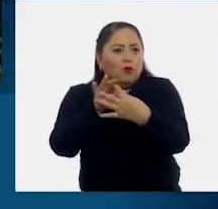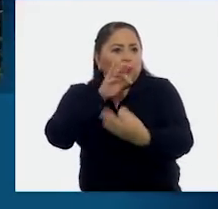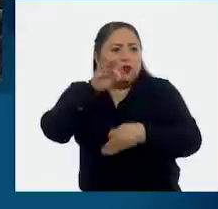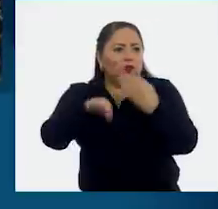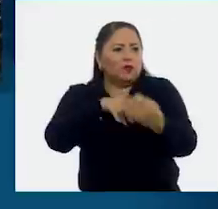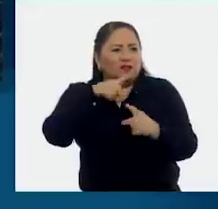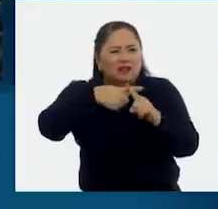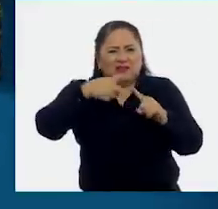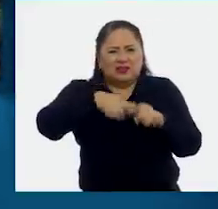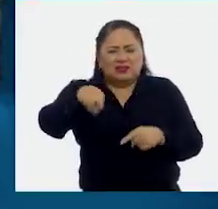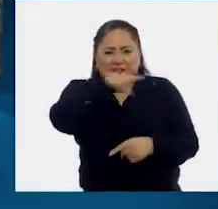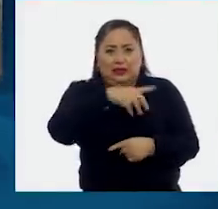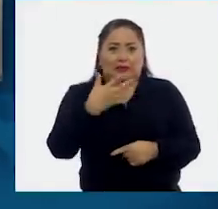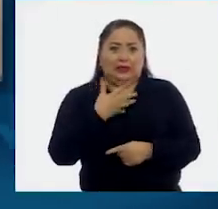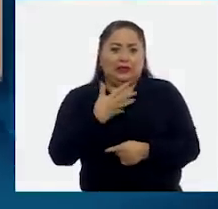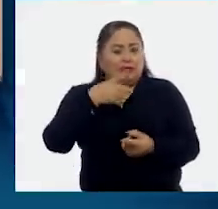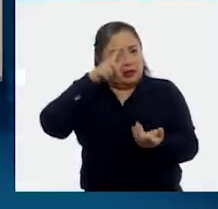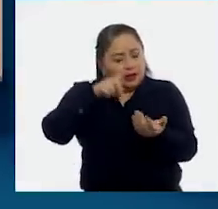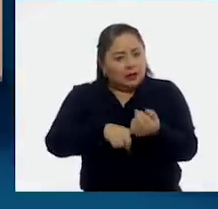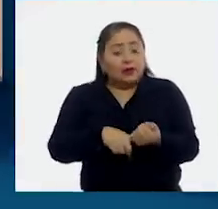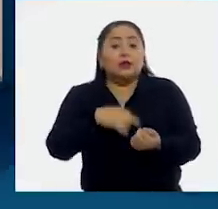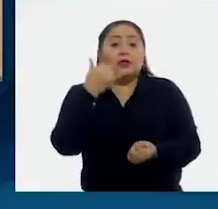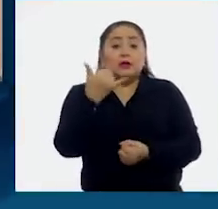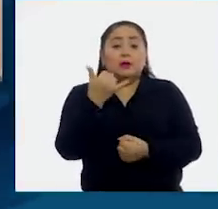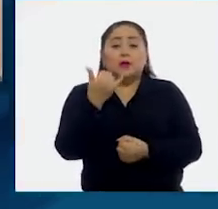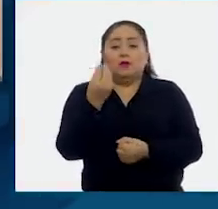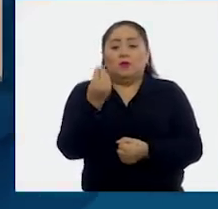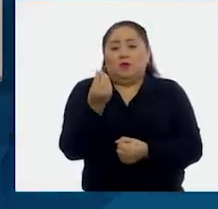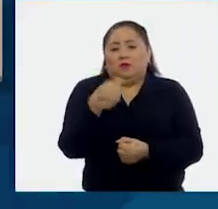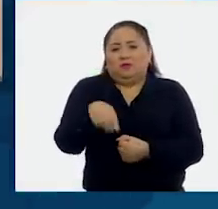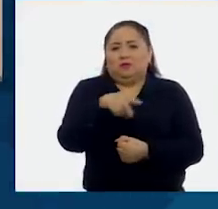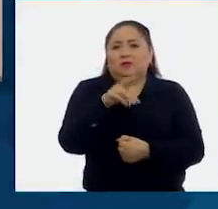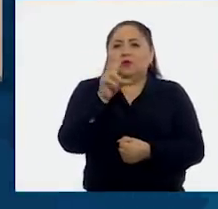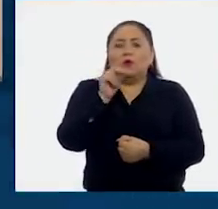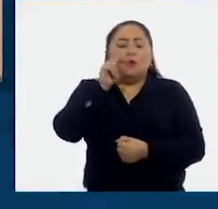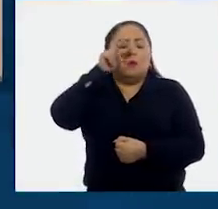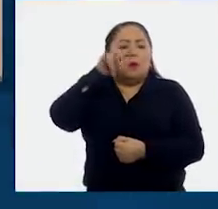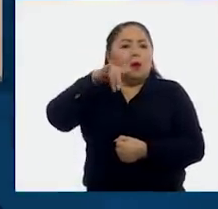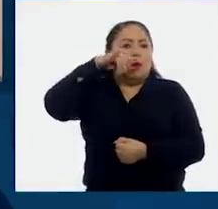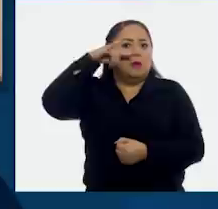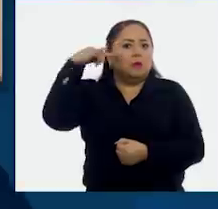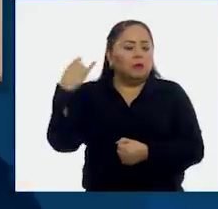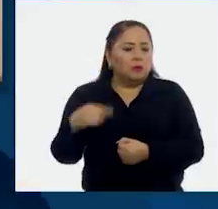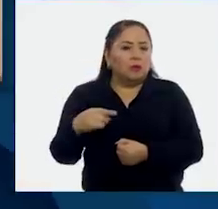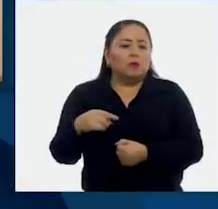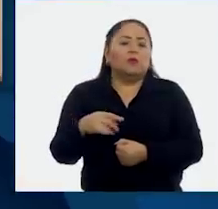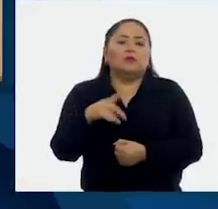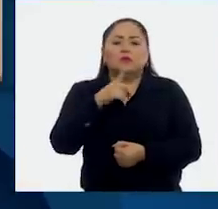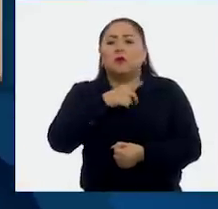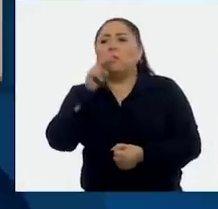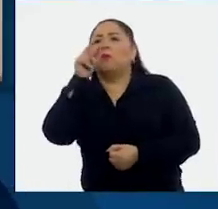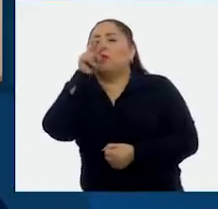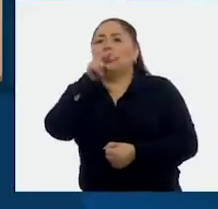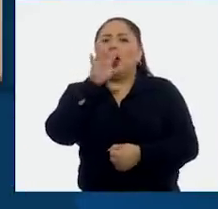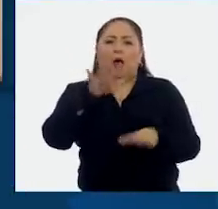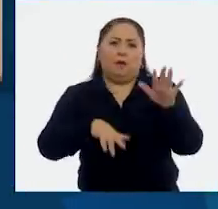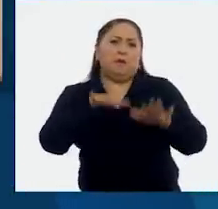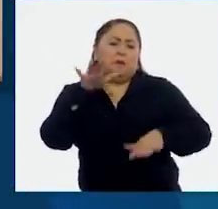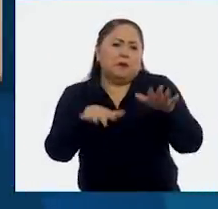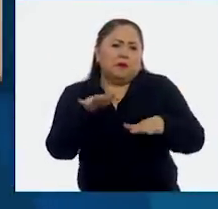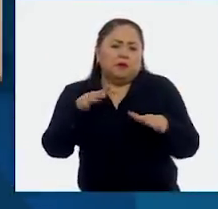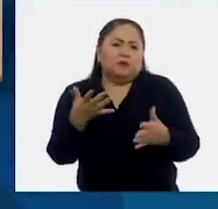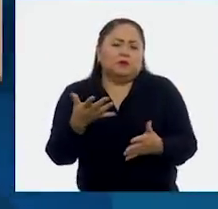las especies que existen y pues muchas de ellas ni siquiera son visibles a simple vista. Muchas de ellas son